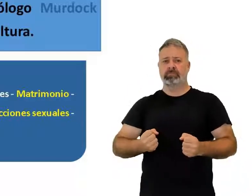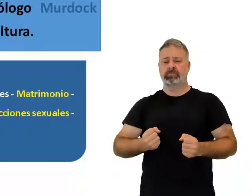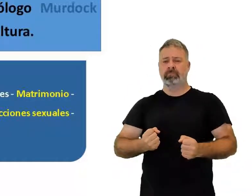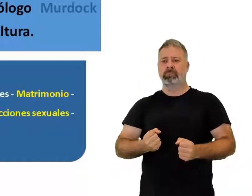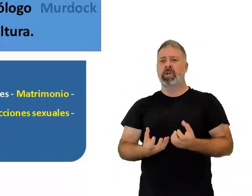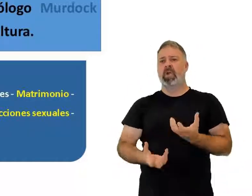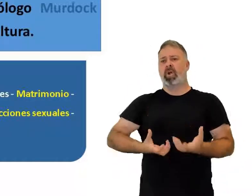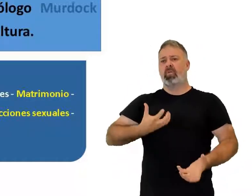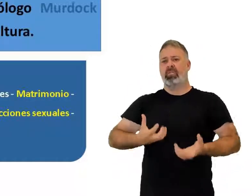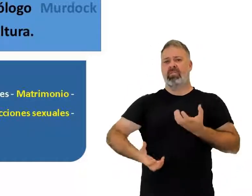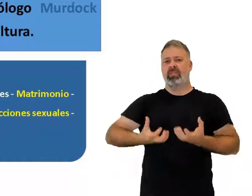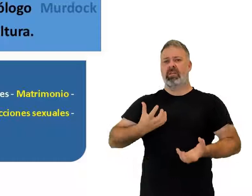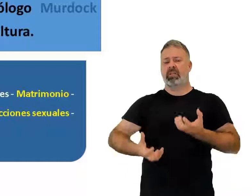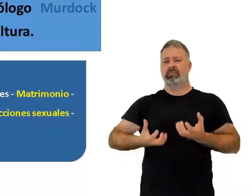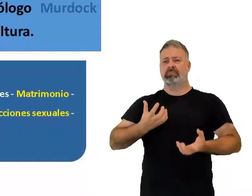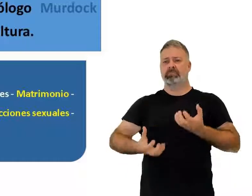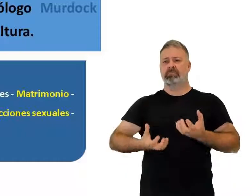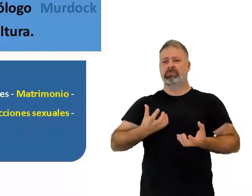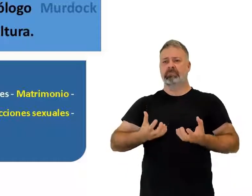cocina,